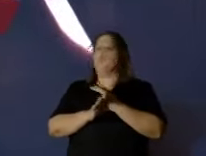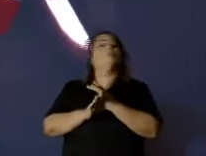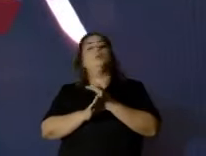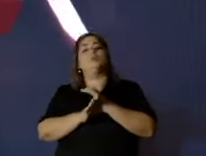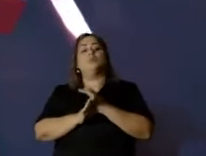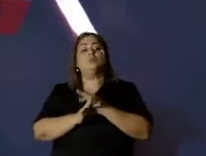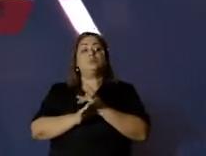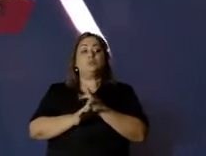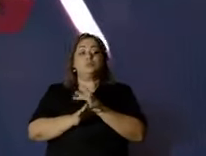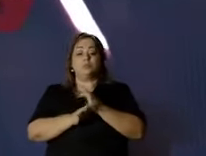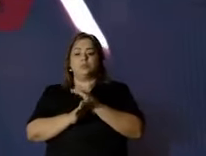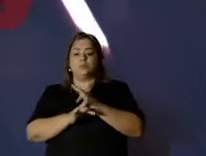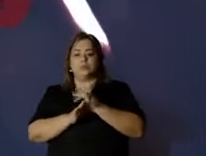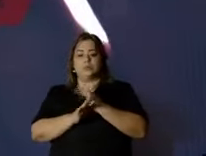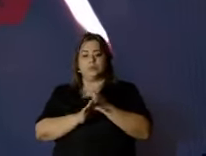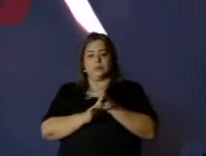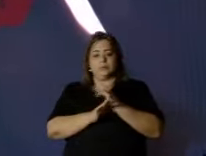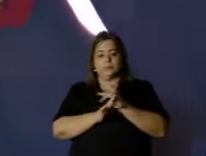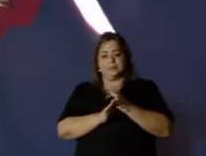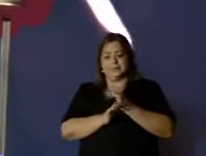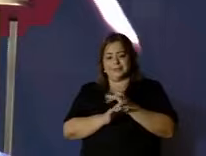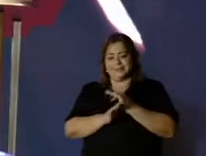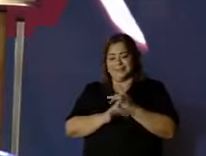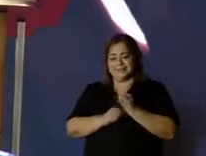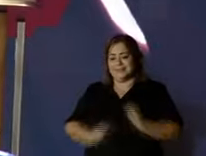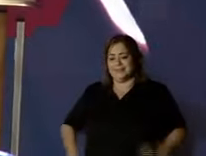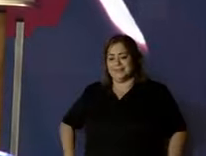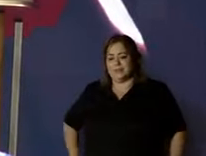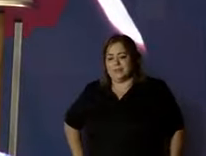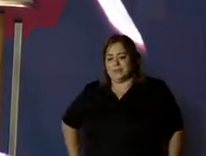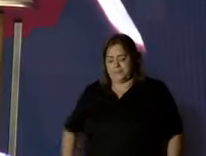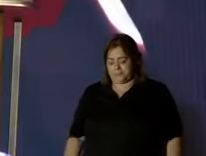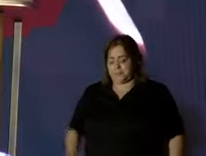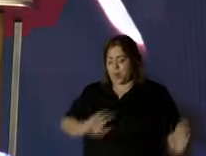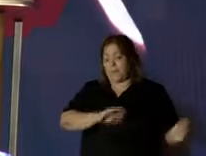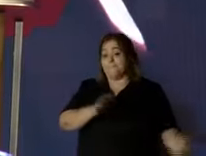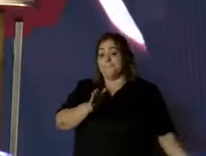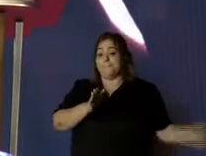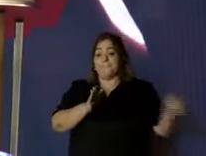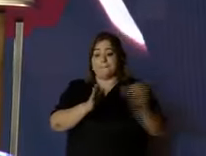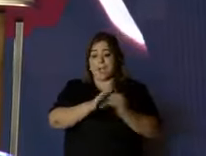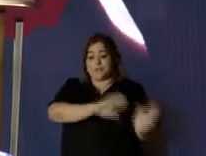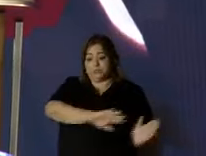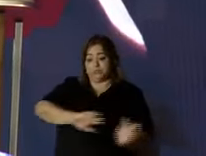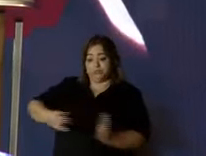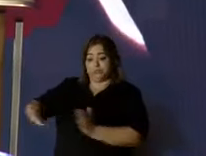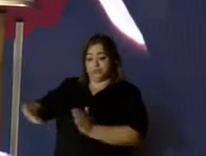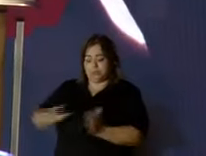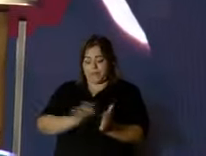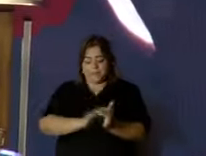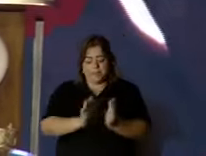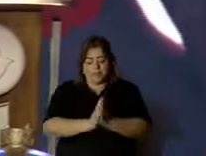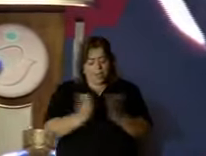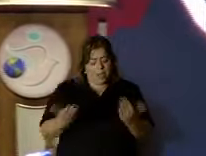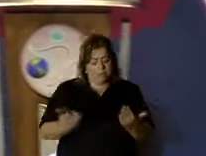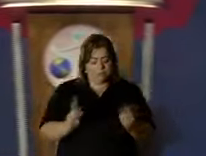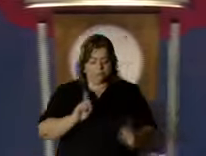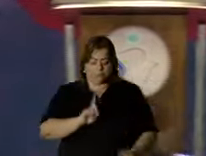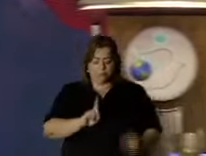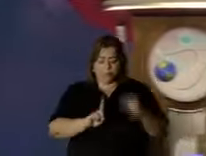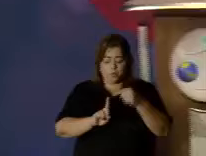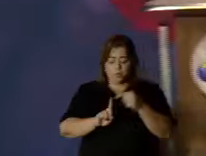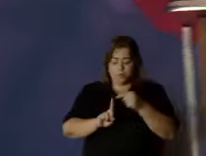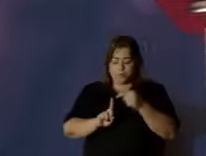Dios. Y ella decía: si tan solo tocare su manto, seré